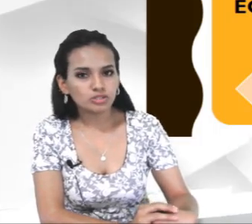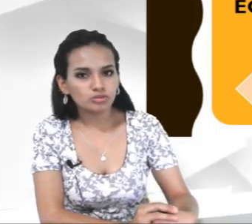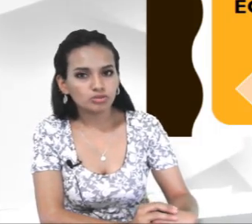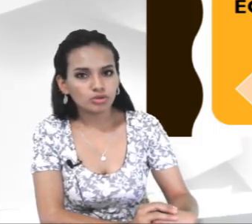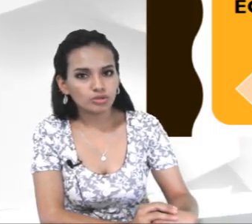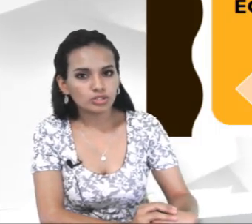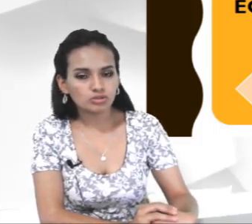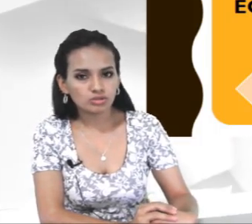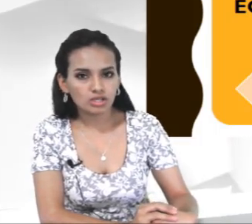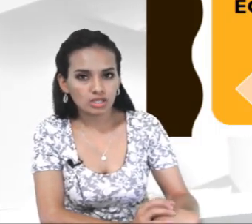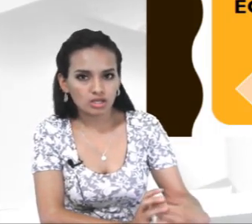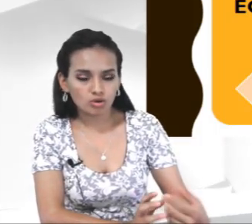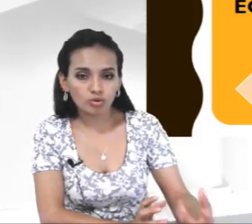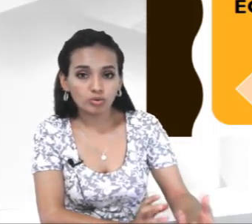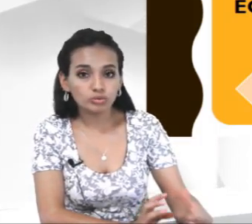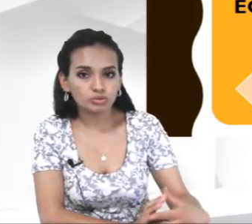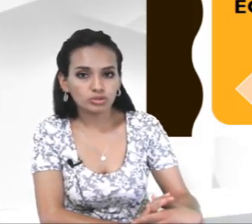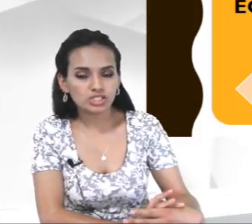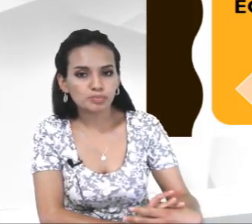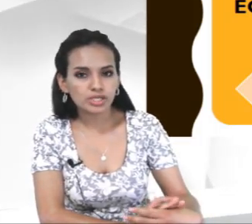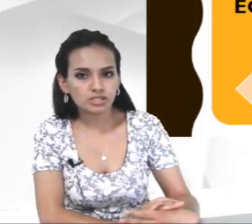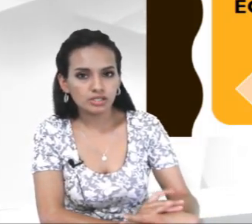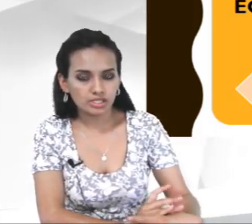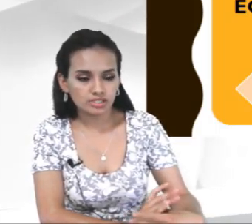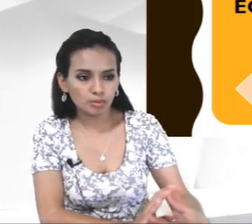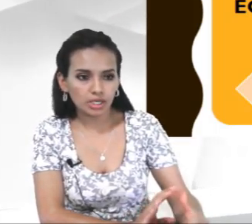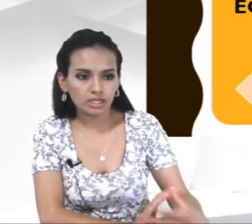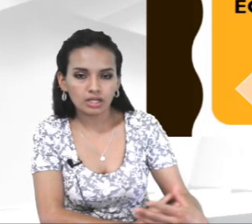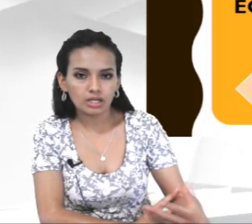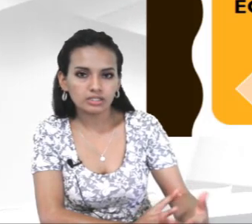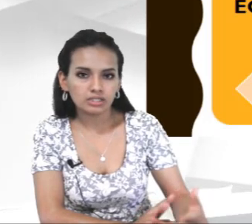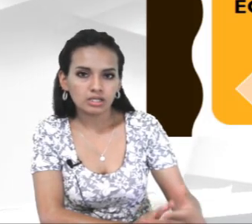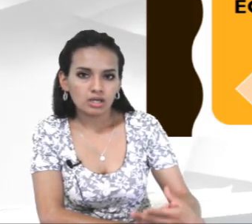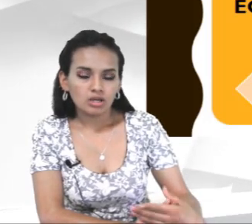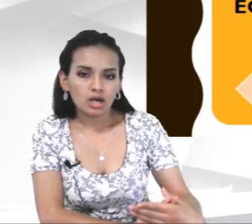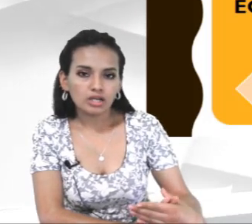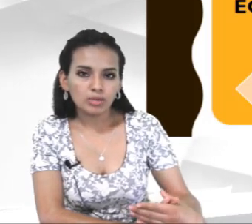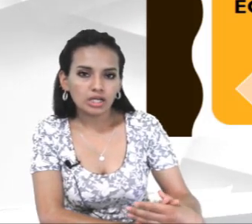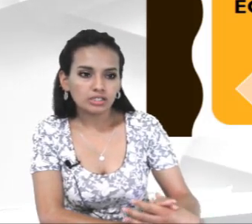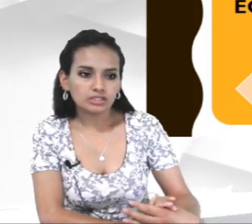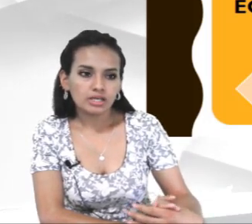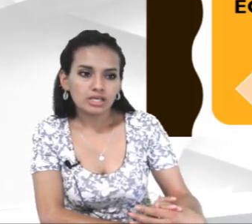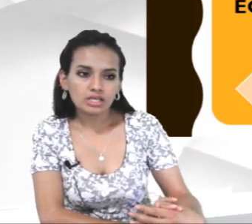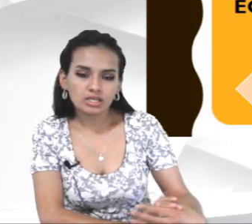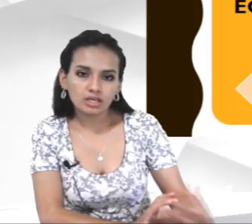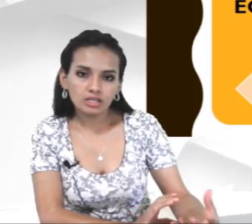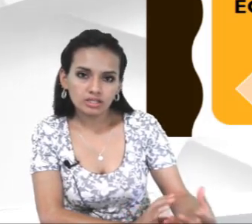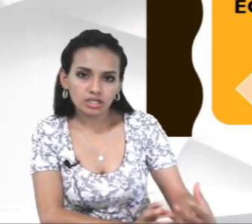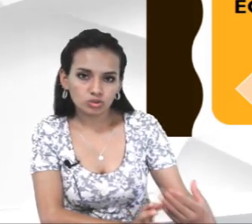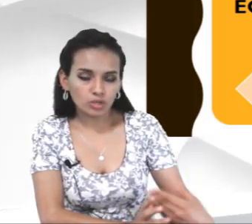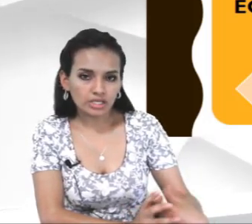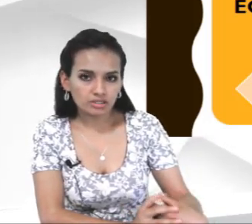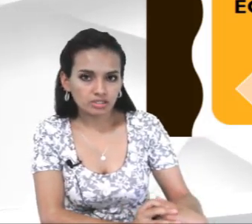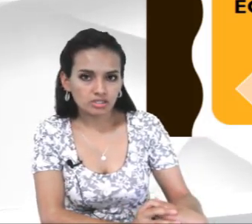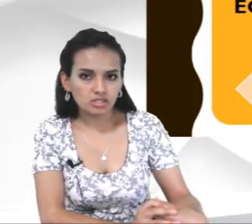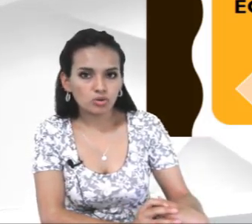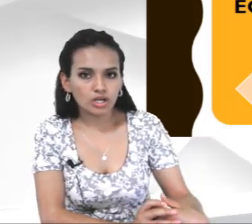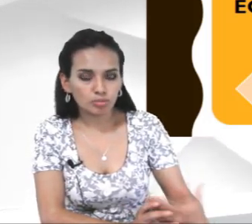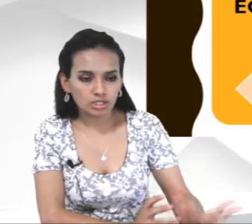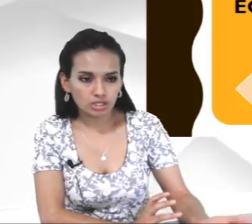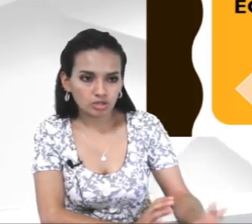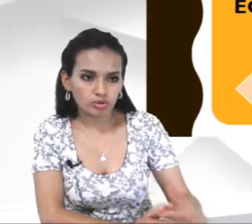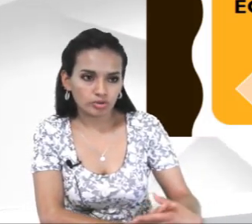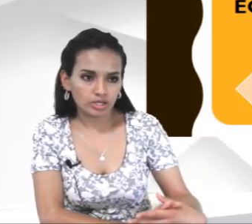ecosistemas son todos esos conjunto de especies ya sean vegetales animales que interactúan entre sí